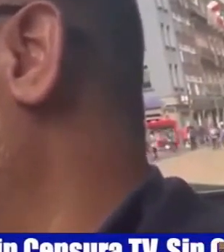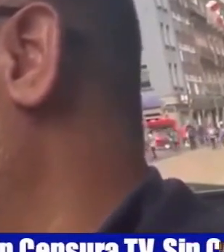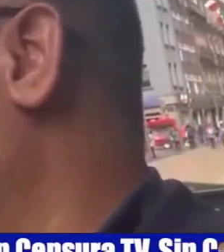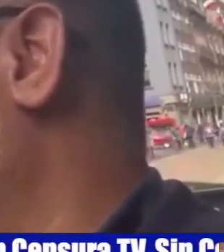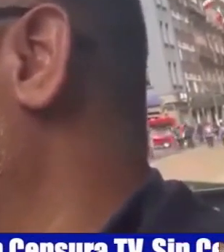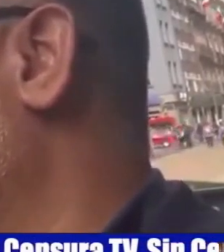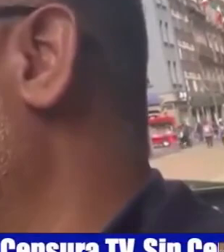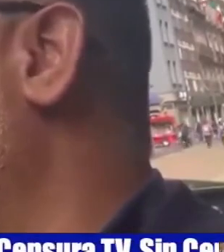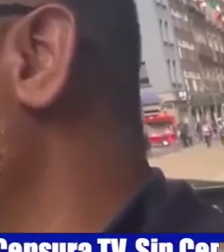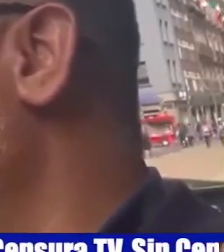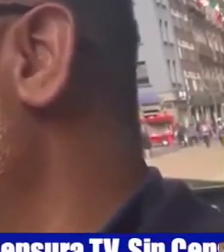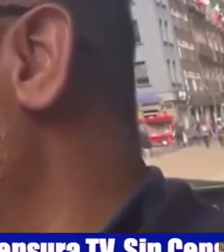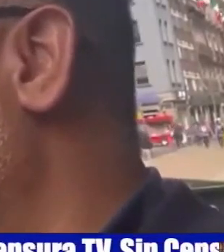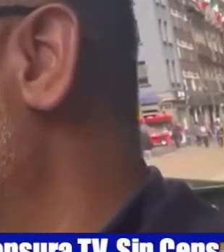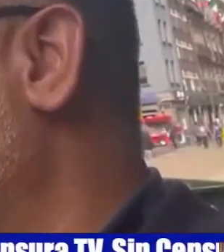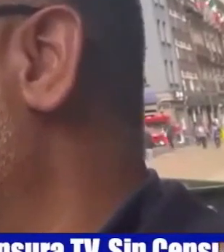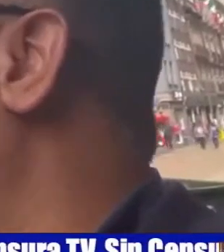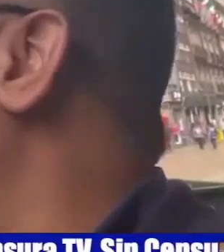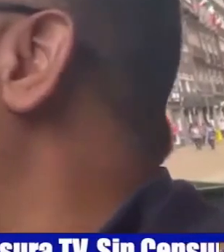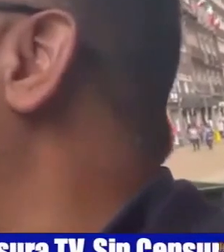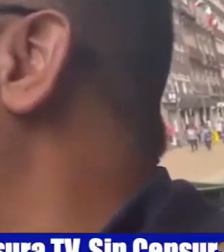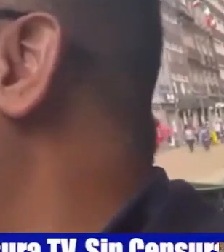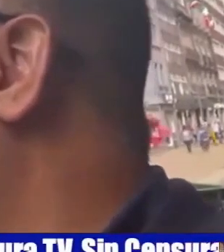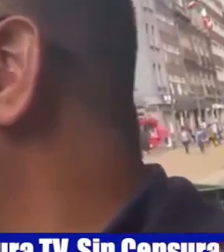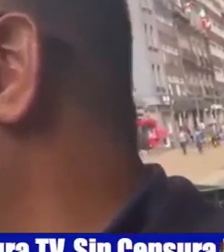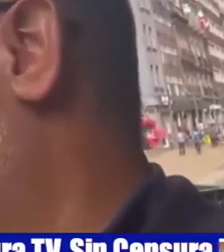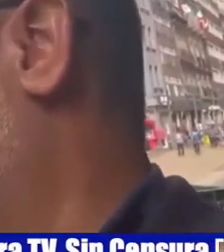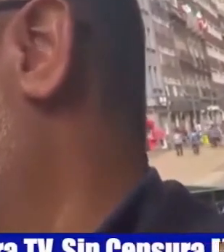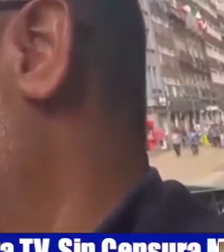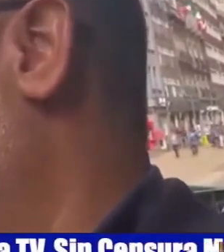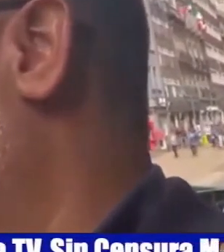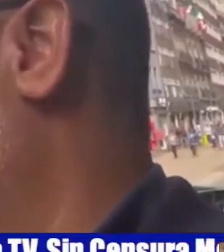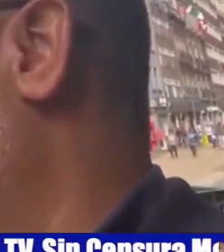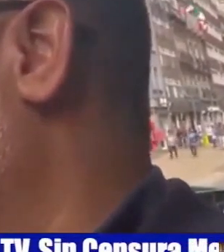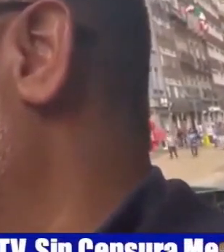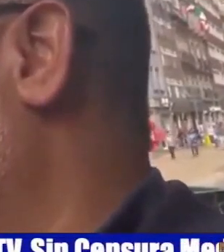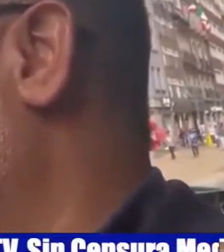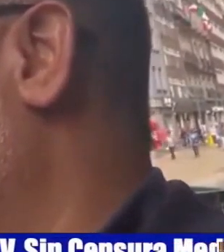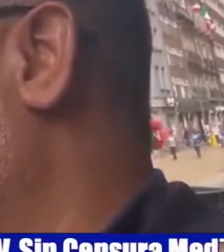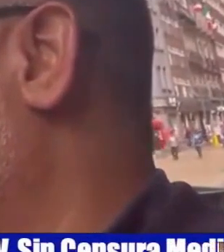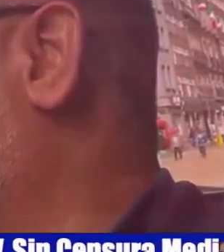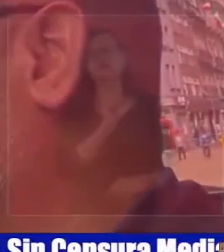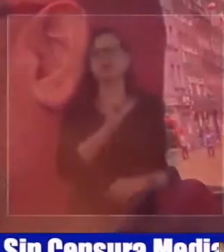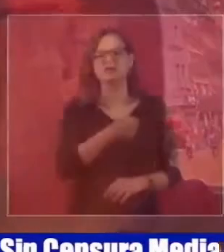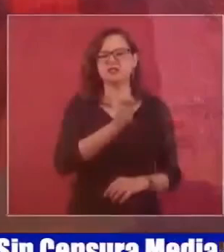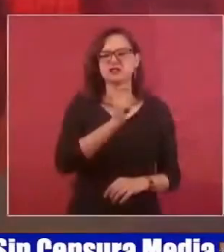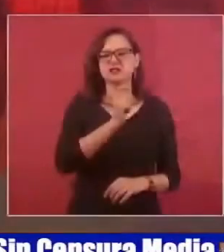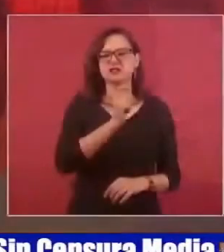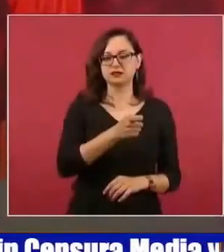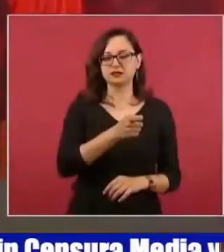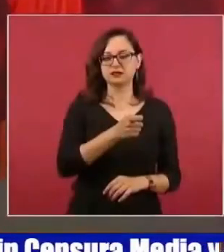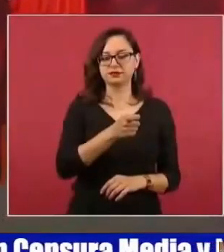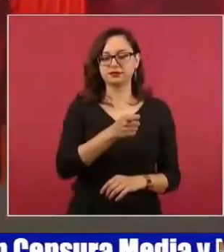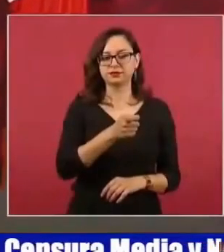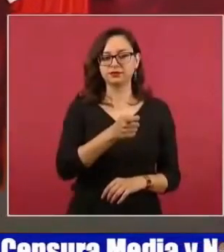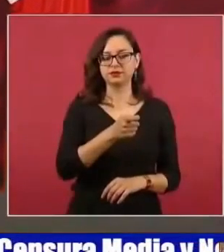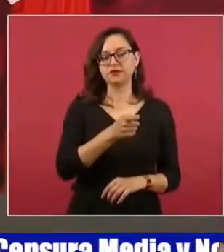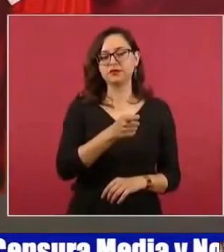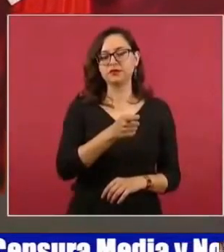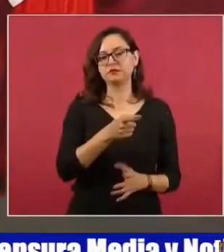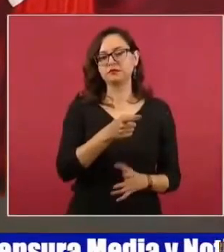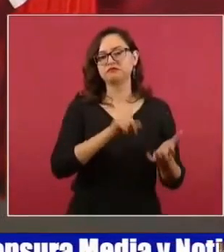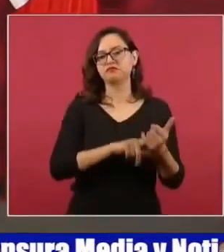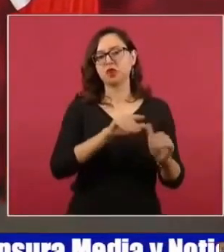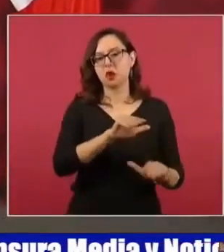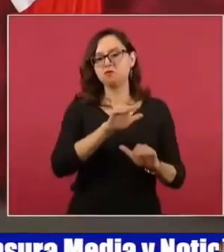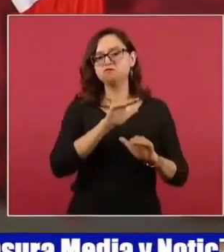hora de informar sobre seguridad. ¿Cómo le está yendo al presidente? ¿Cómo nos está yendo como país en temas de seguridad, subsecretario? Sí, ahí, bueno,